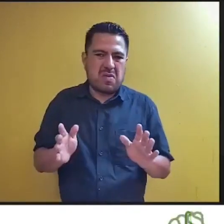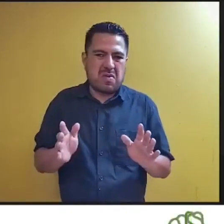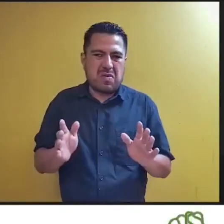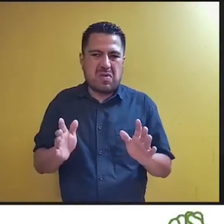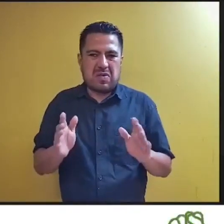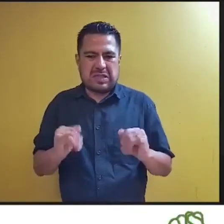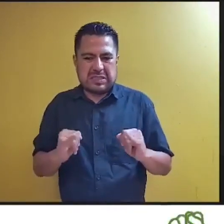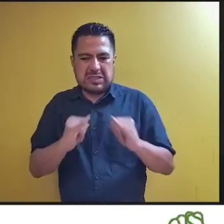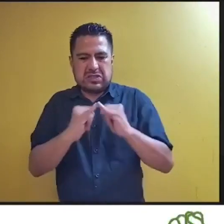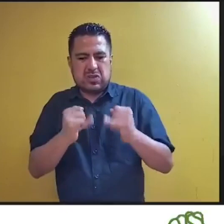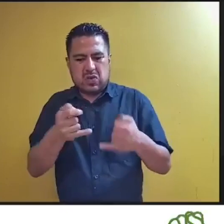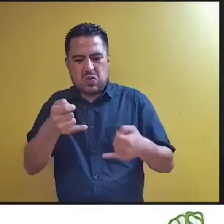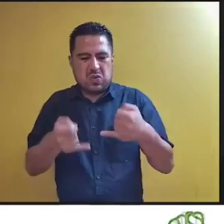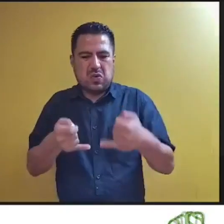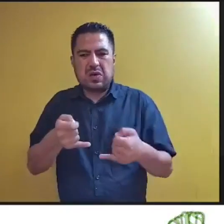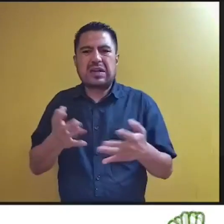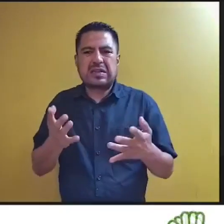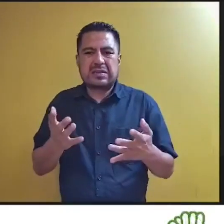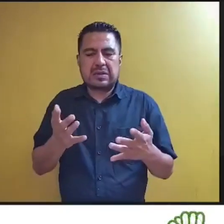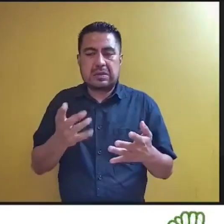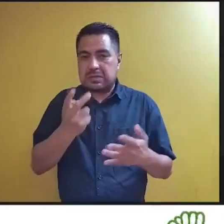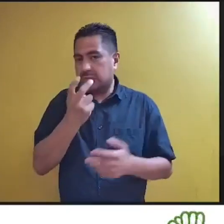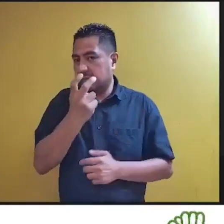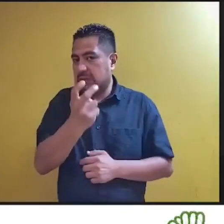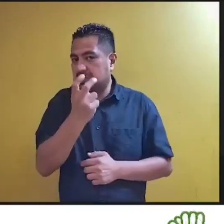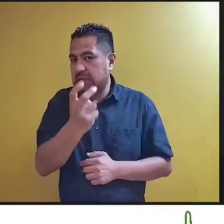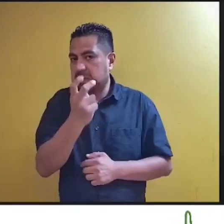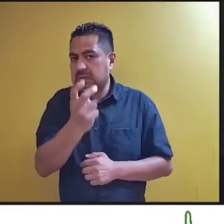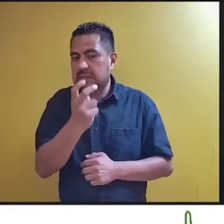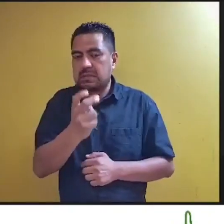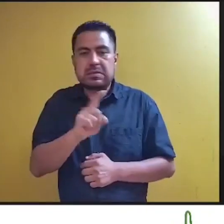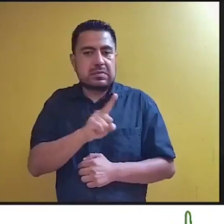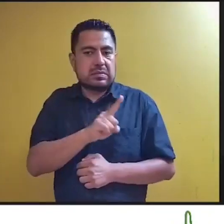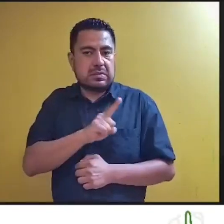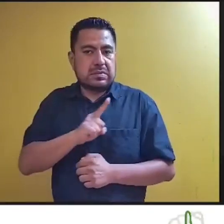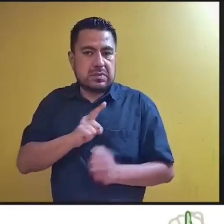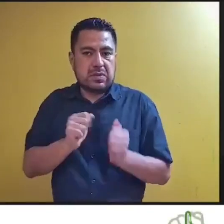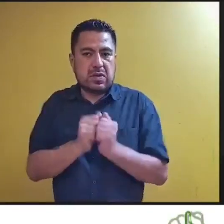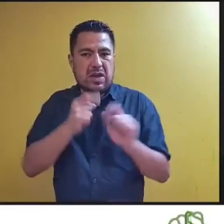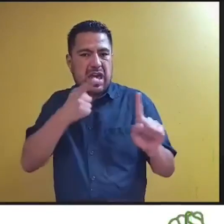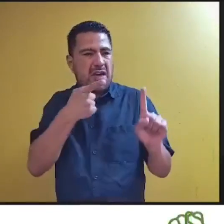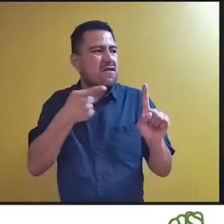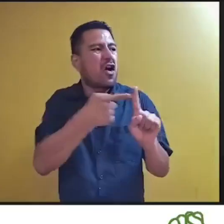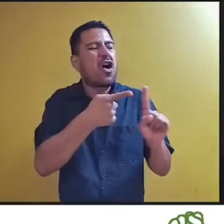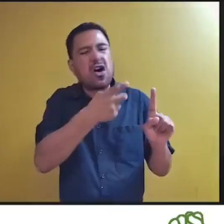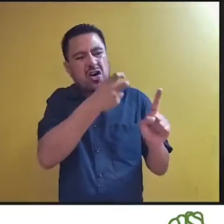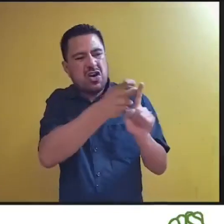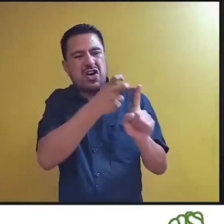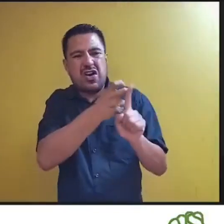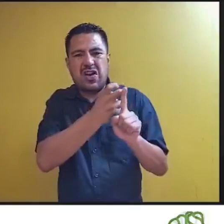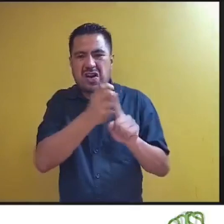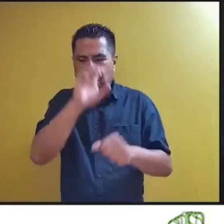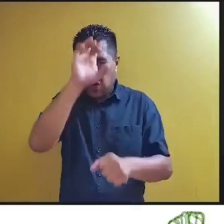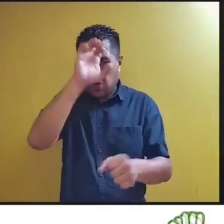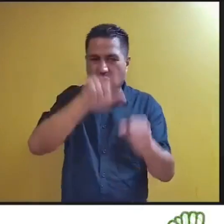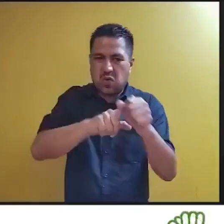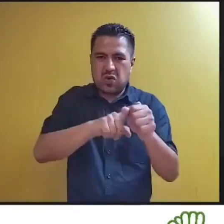órgano jurisdiccional, precisamente con ese enfoque